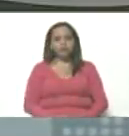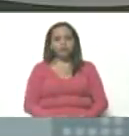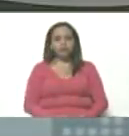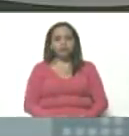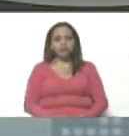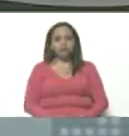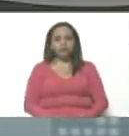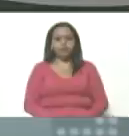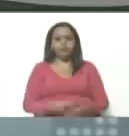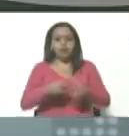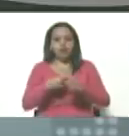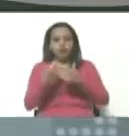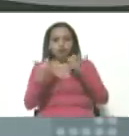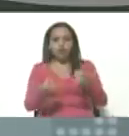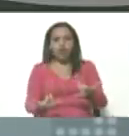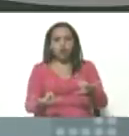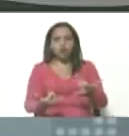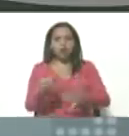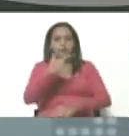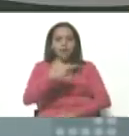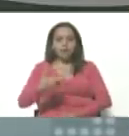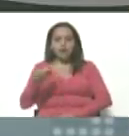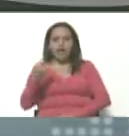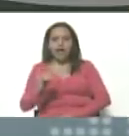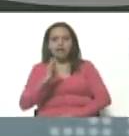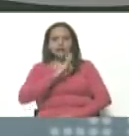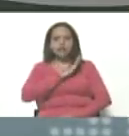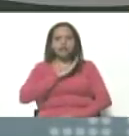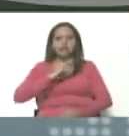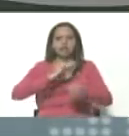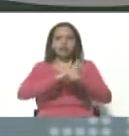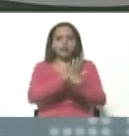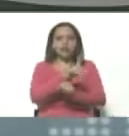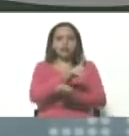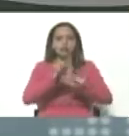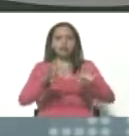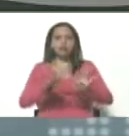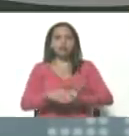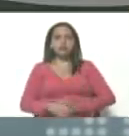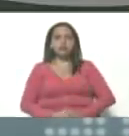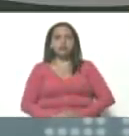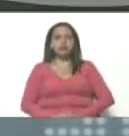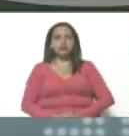Condición actual de los pacientes COVID-19.